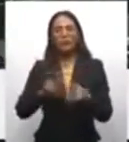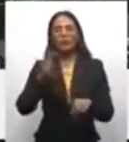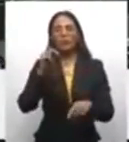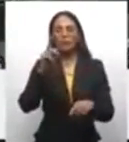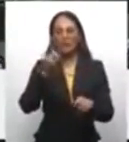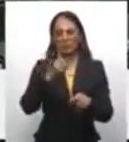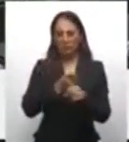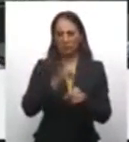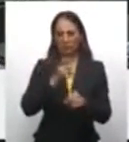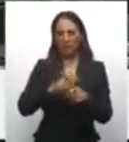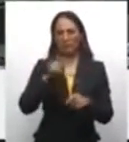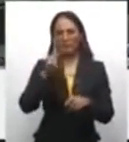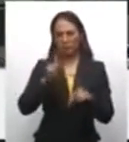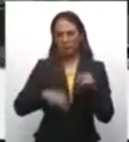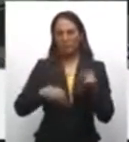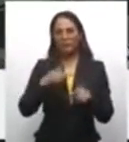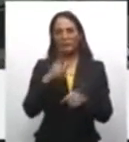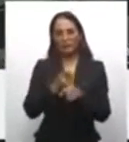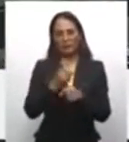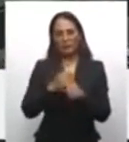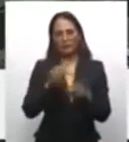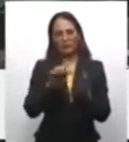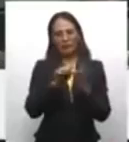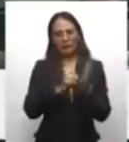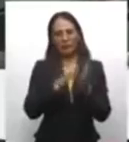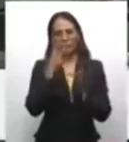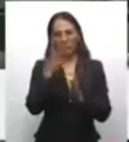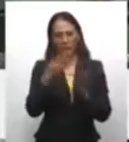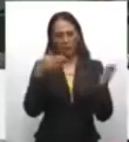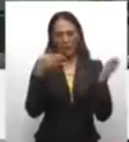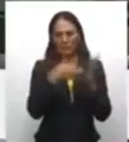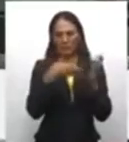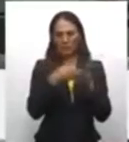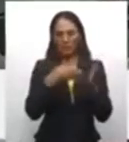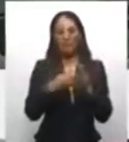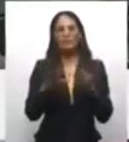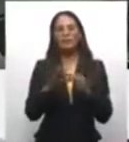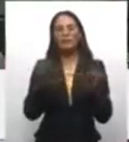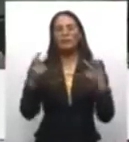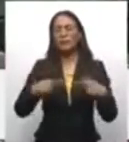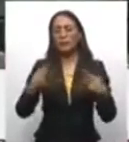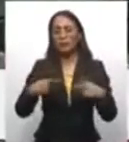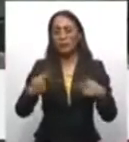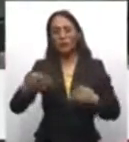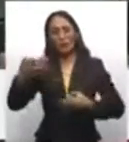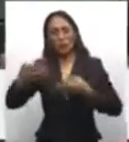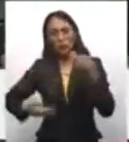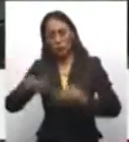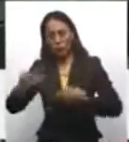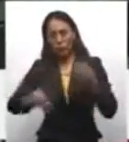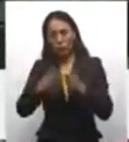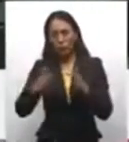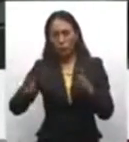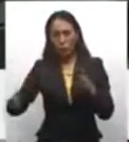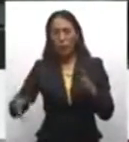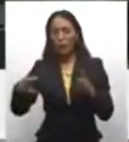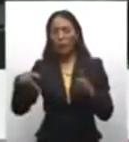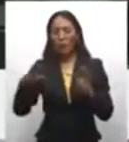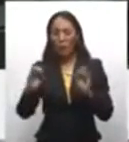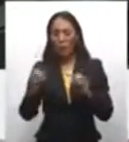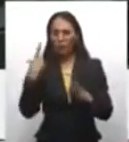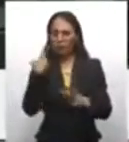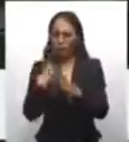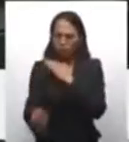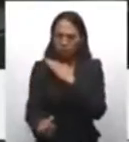del artículo 3 que señala, tratándose de personas sujetas a proceso o indiciadas pero prófugas, el